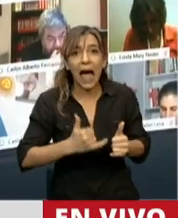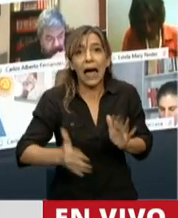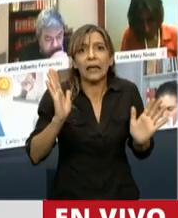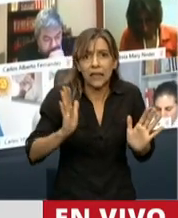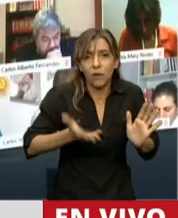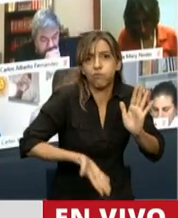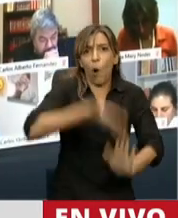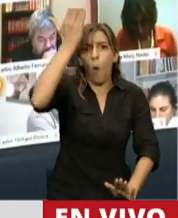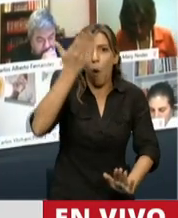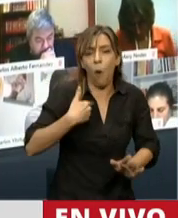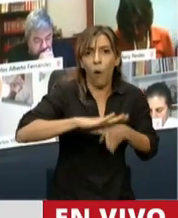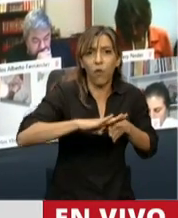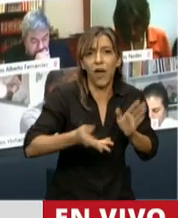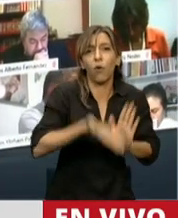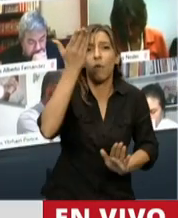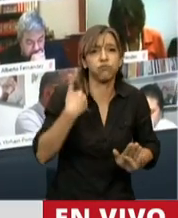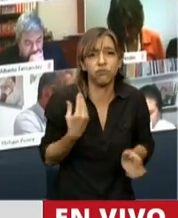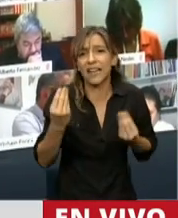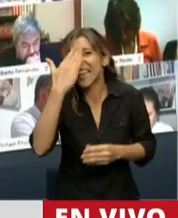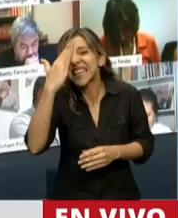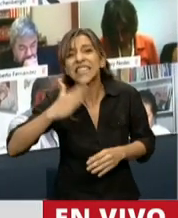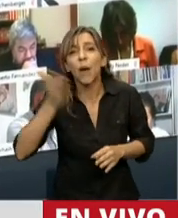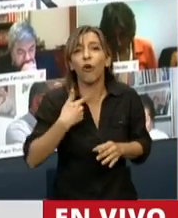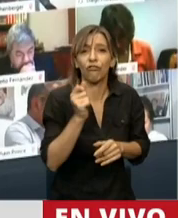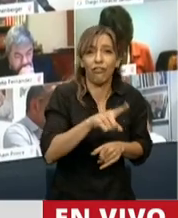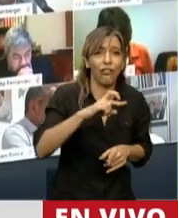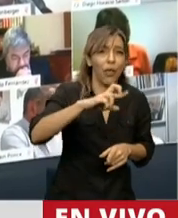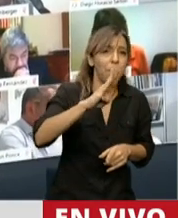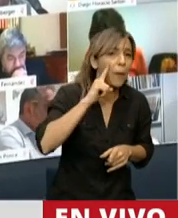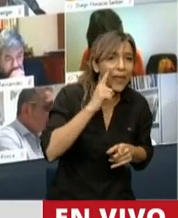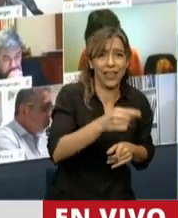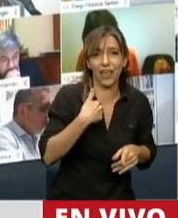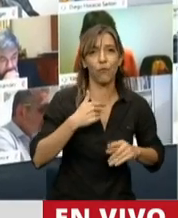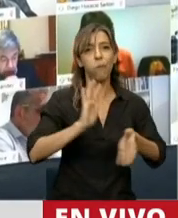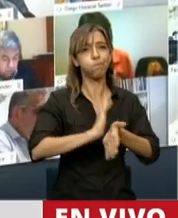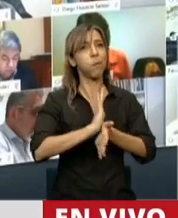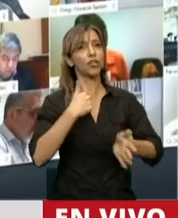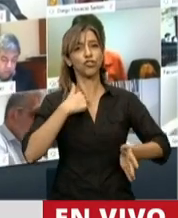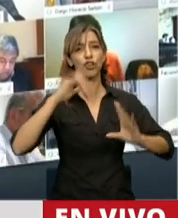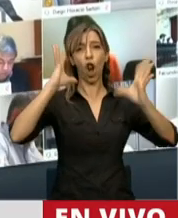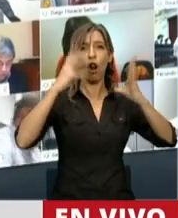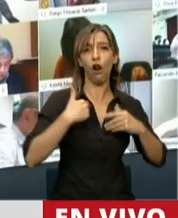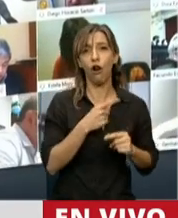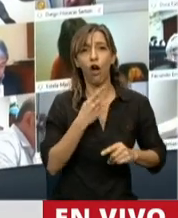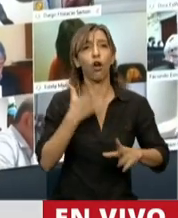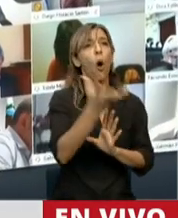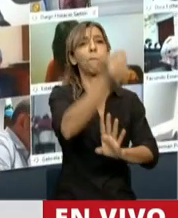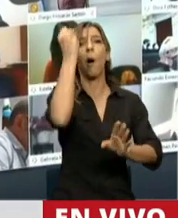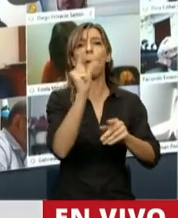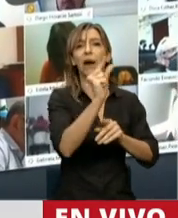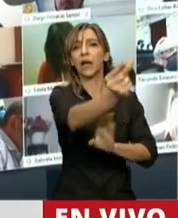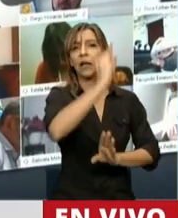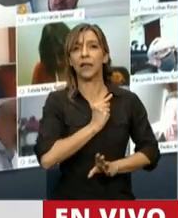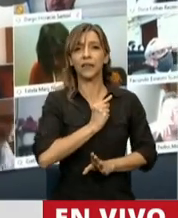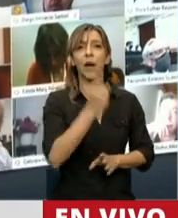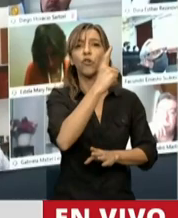que alguien se va a levantar y la deuda subió 15 puntos del producto. Porque yo me volví loco y salí a los mercados y tomé 100 mil millones de dólares. No puede pasar